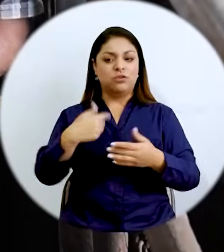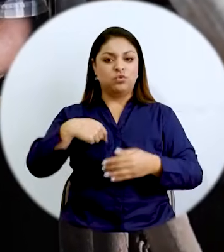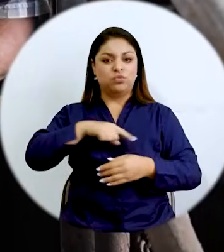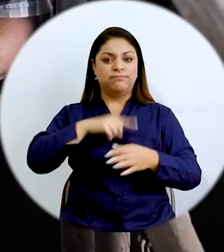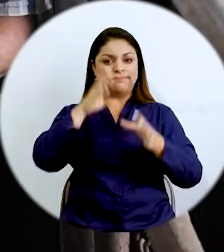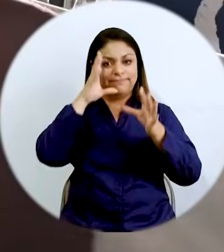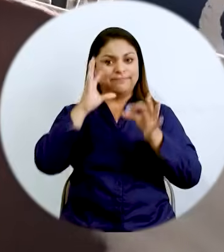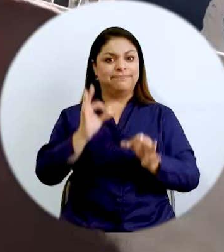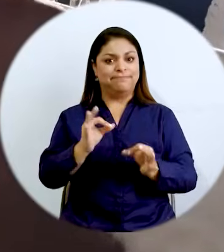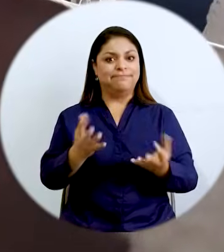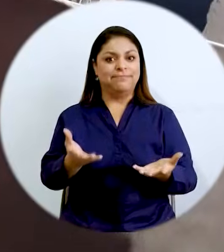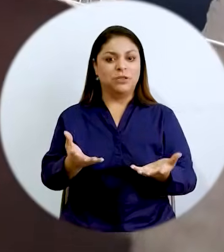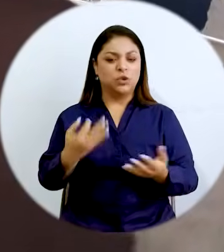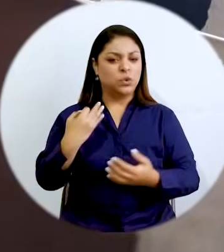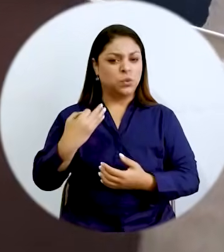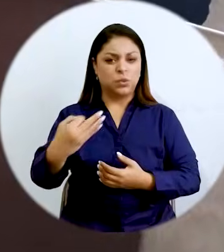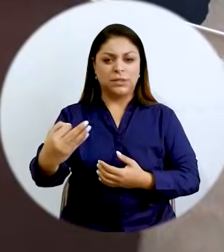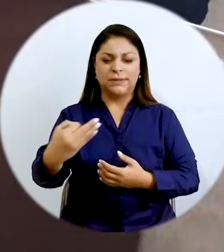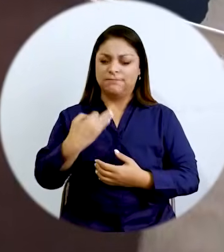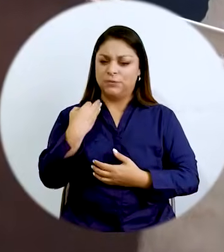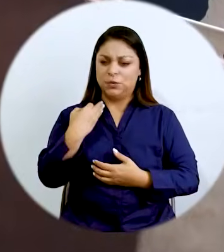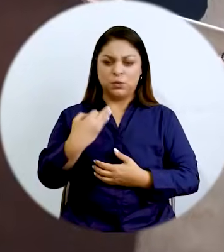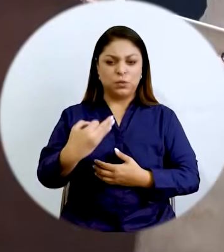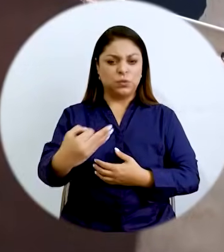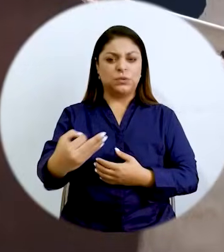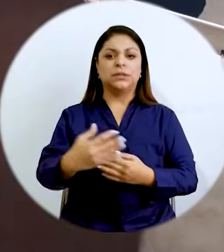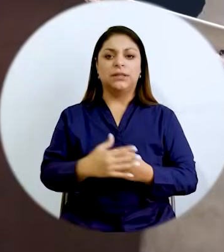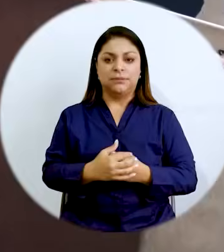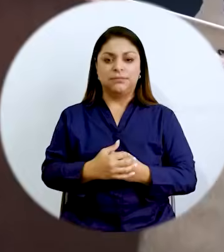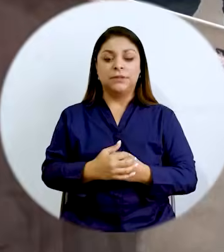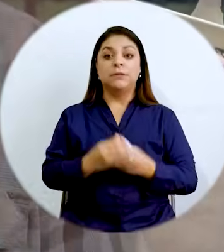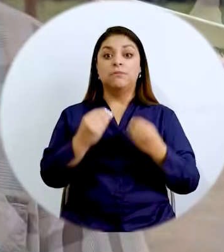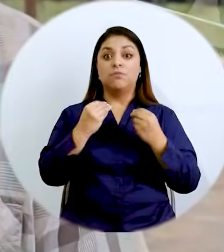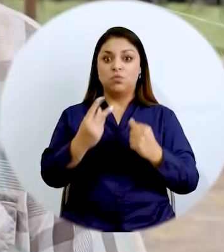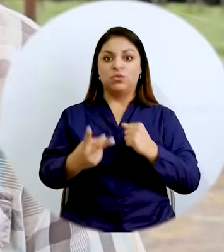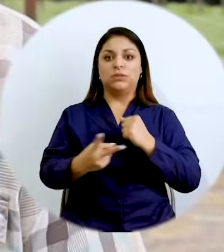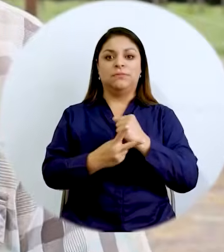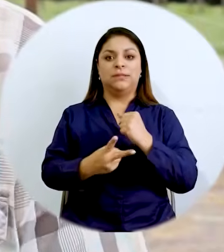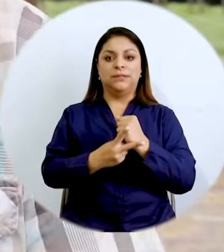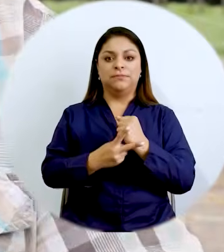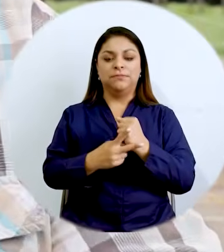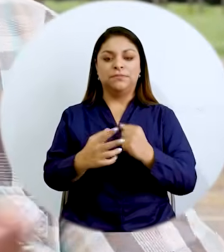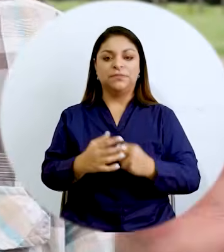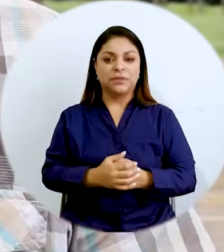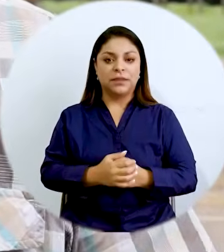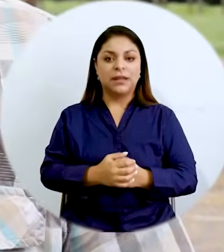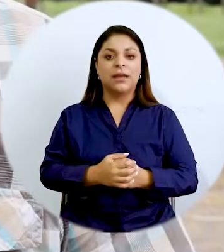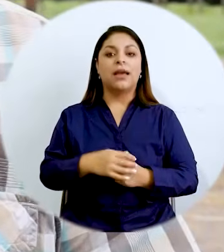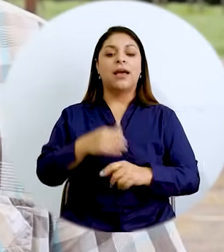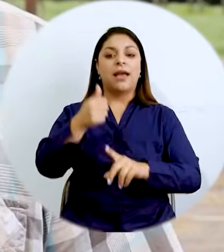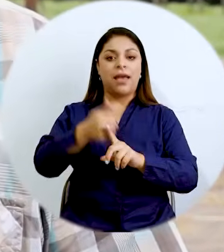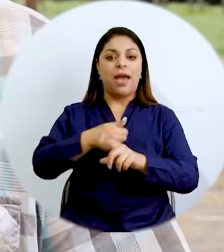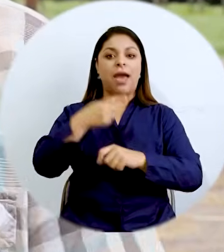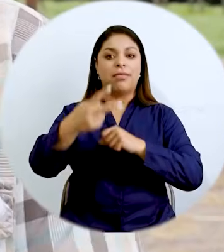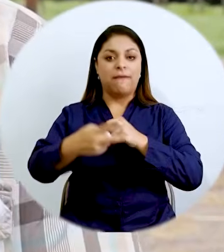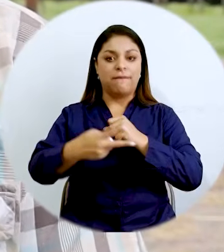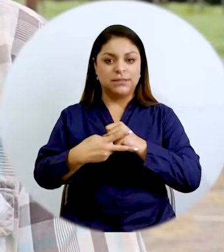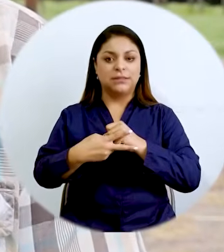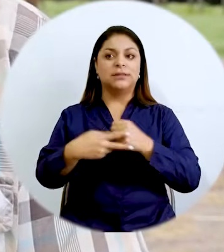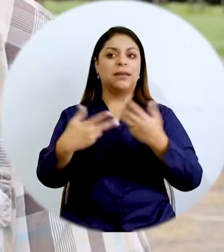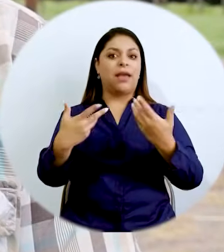herramienta para la toma de decisiones, ¿verdad? Todos los días y muchas